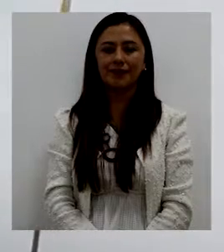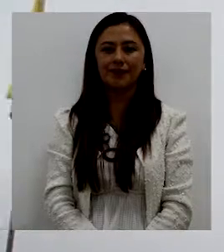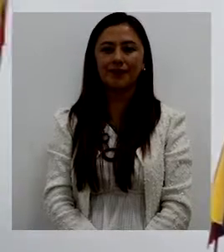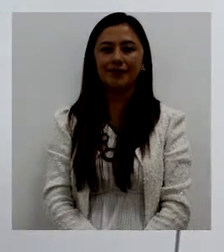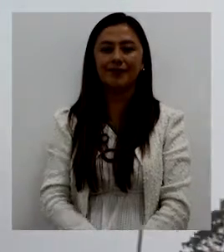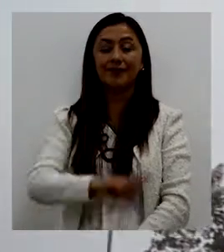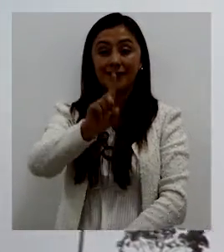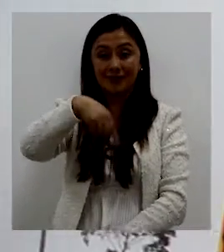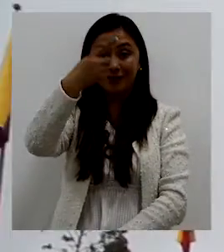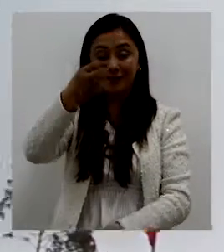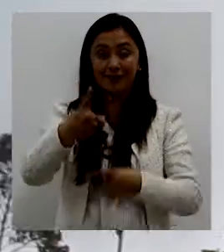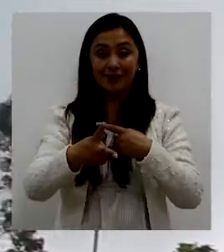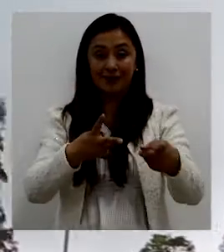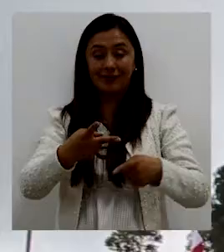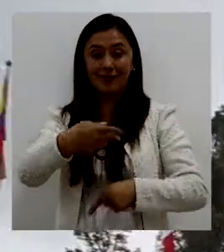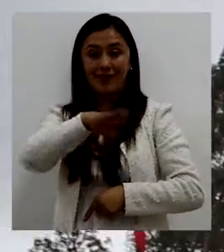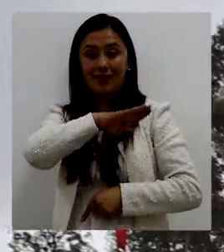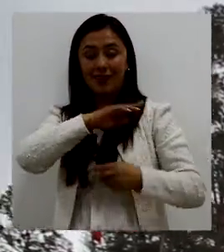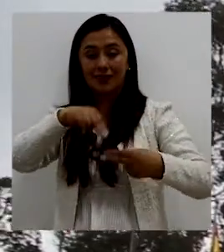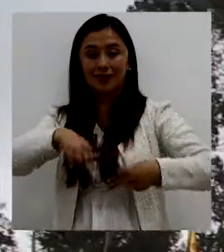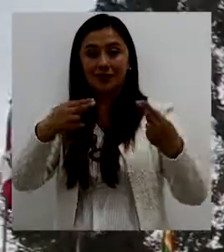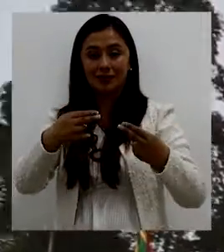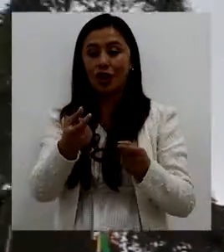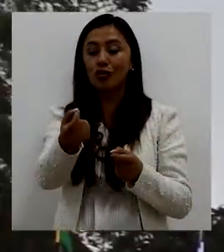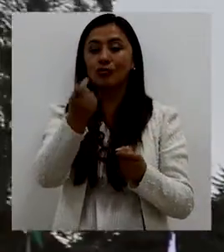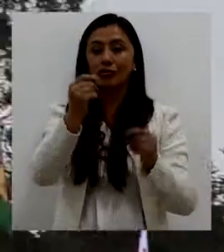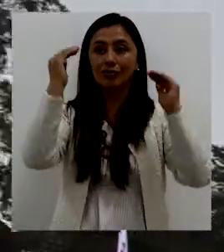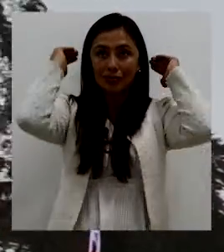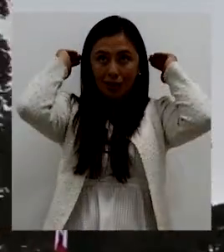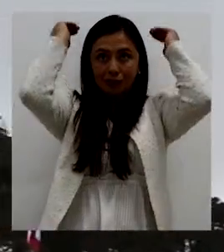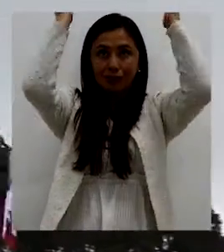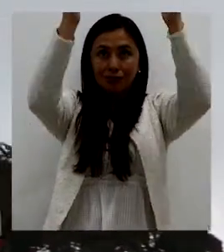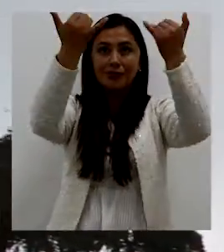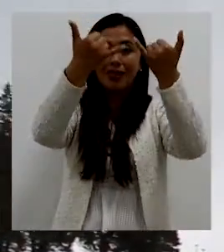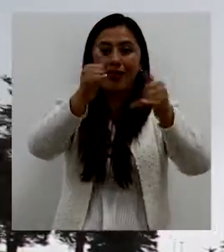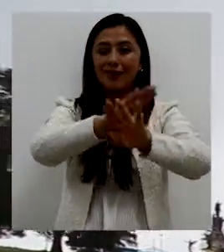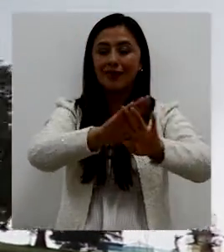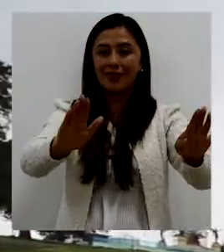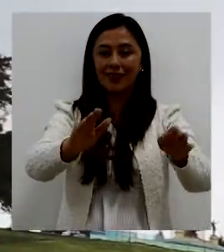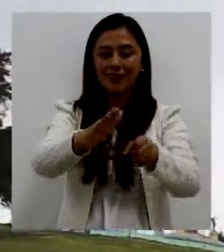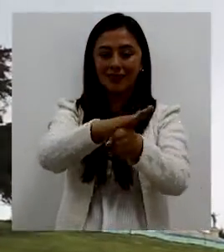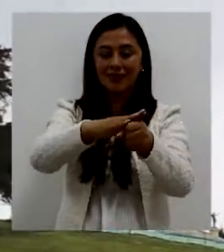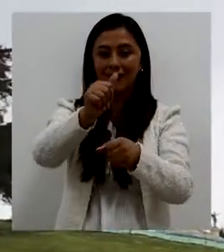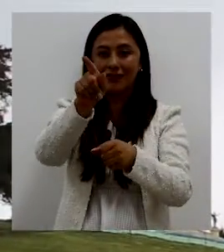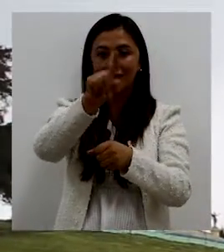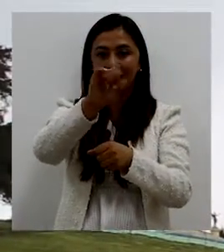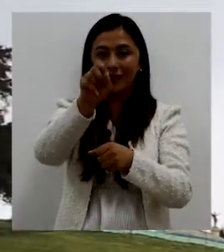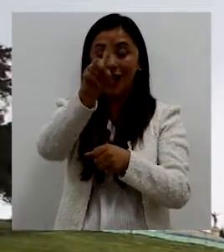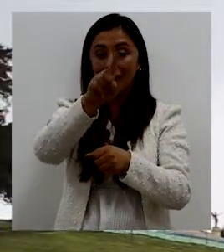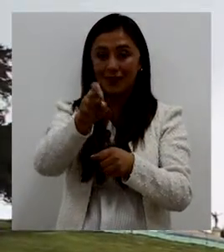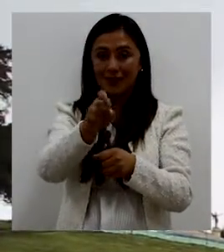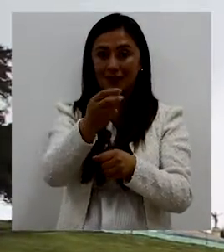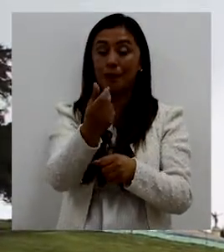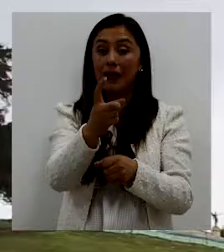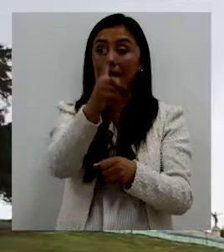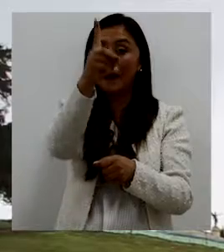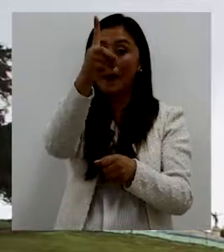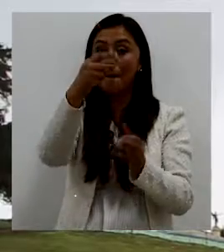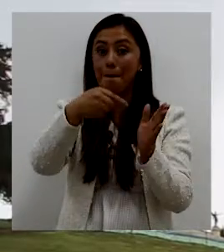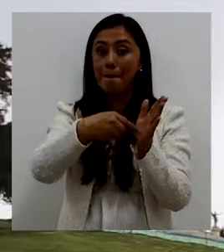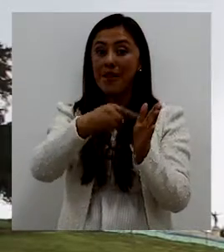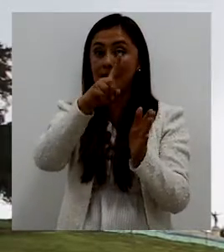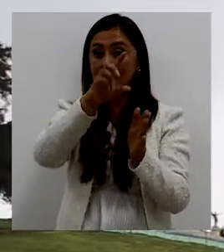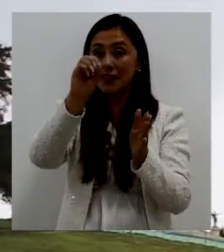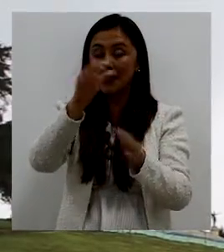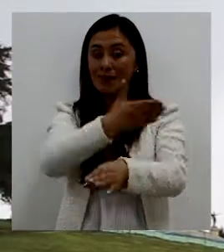Dentro de las próximas semanas, el alcalde de Tunja entregará el Coliseo ubicado en el barrio Asís, el cual cuenta con una inversión de 1.100 millones de pesos y